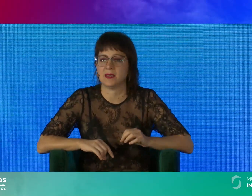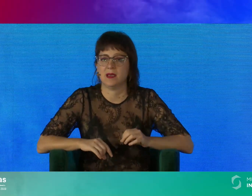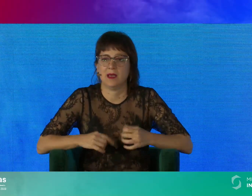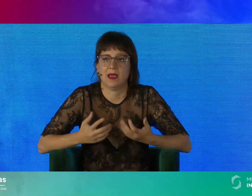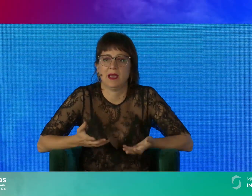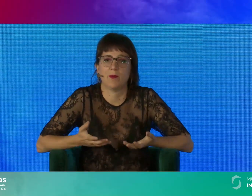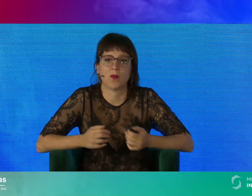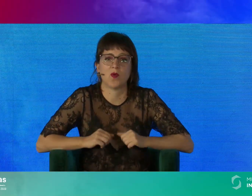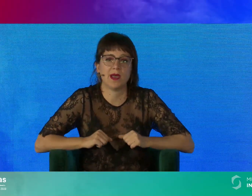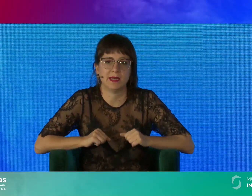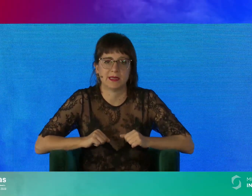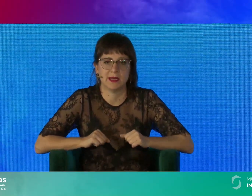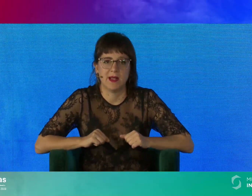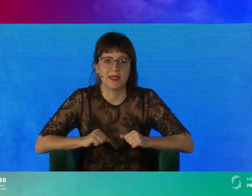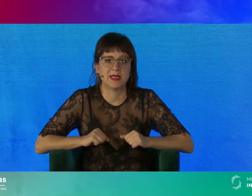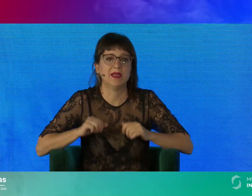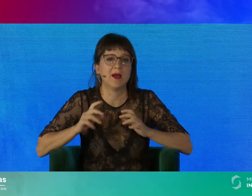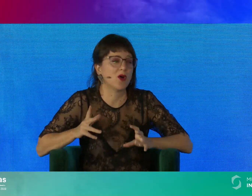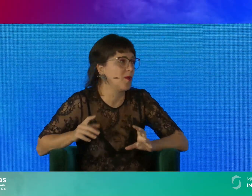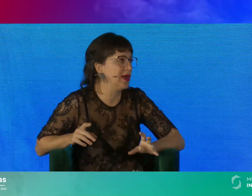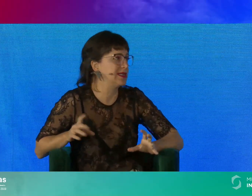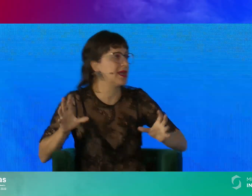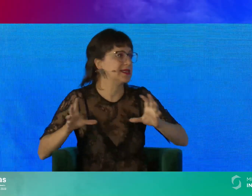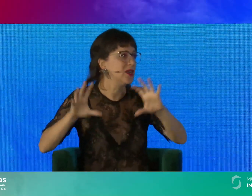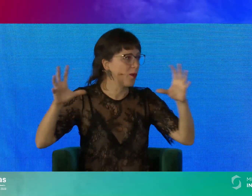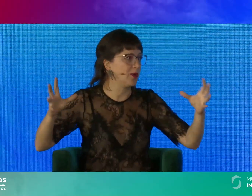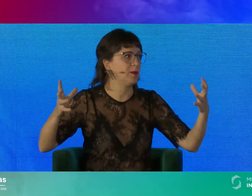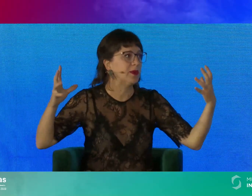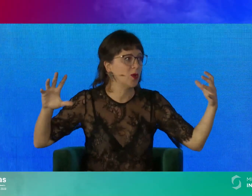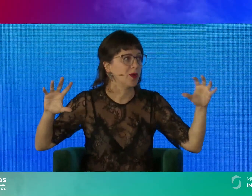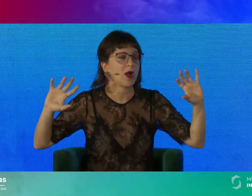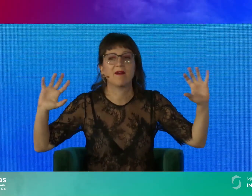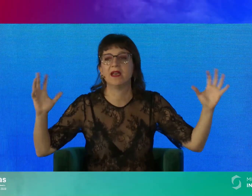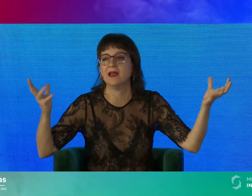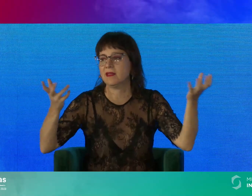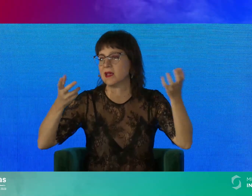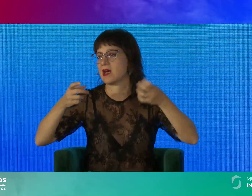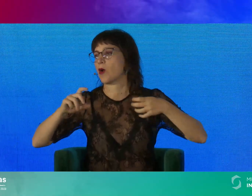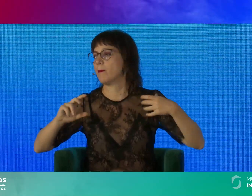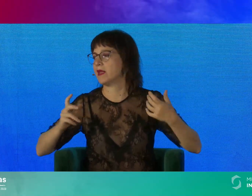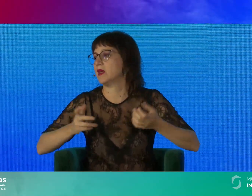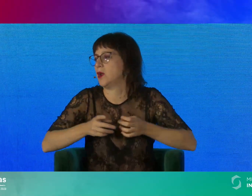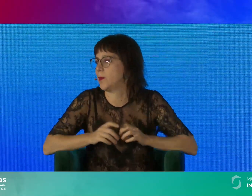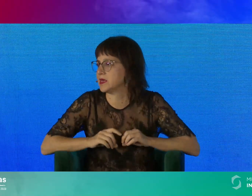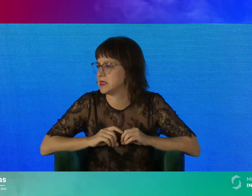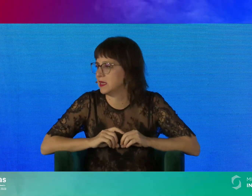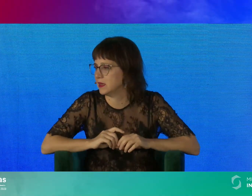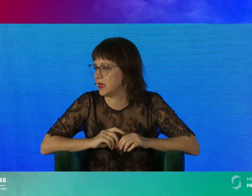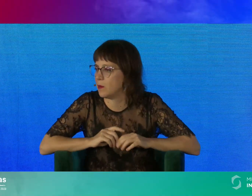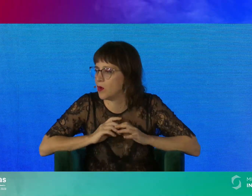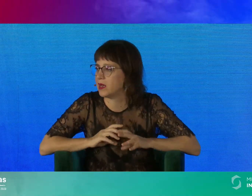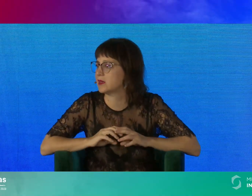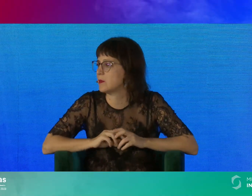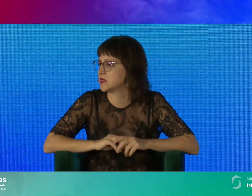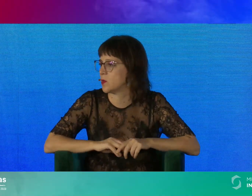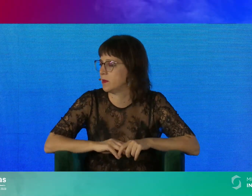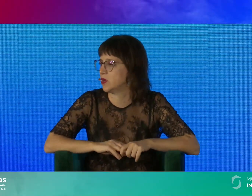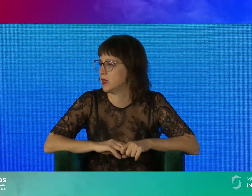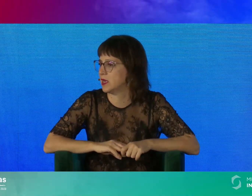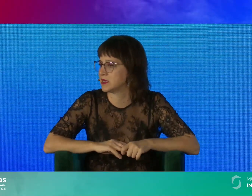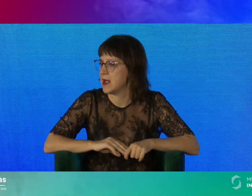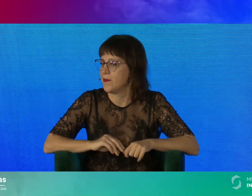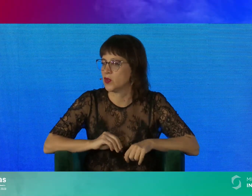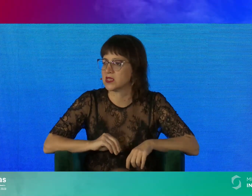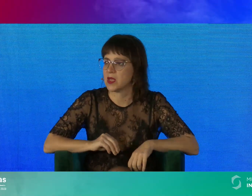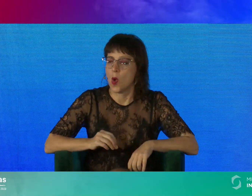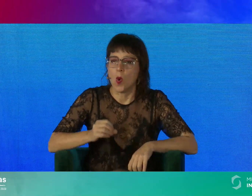gobernadas por mujeres. Si miramos, como les decía recién, los gabinetes que acompañan a los presidentes, las mujeres también somos